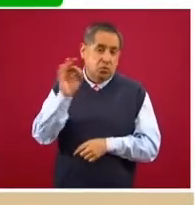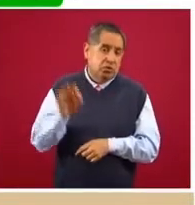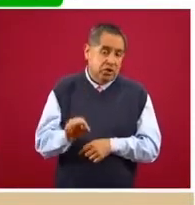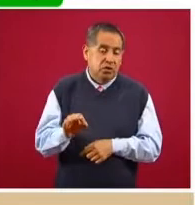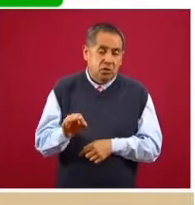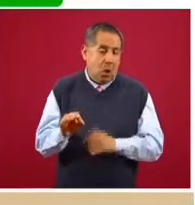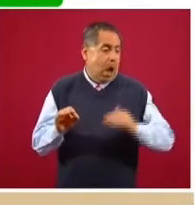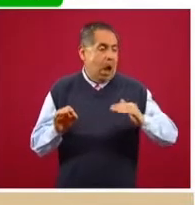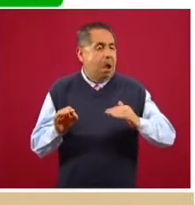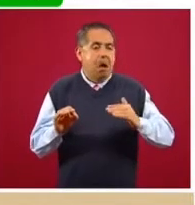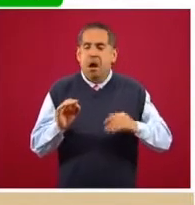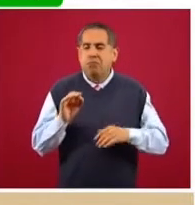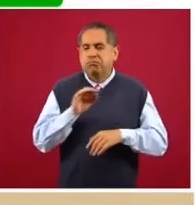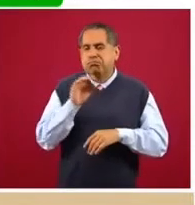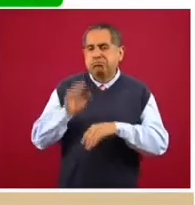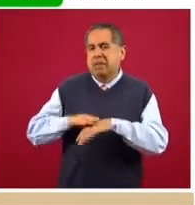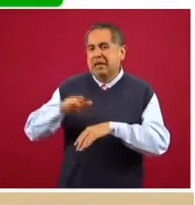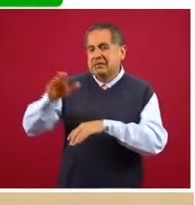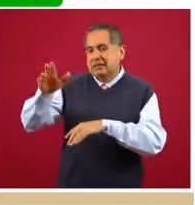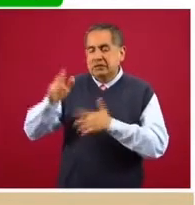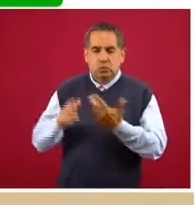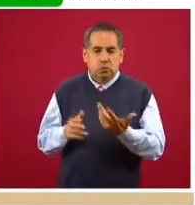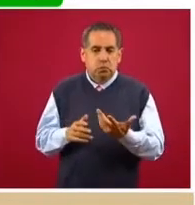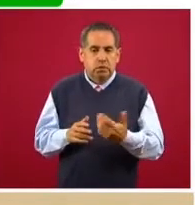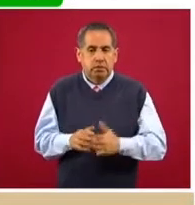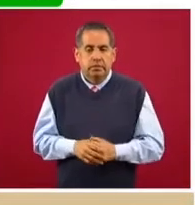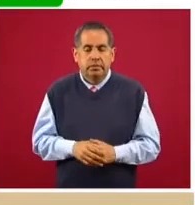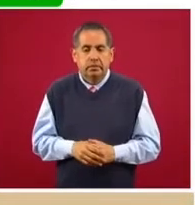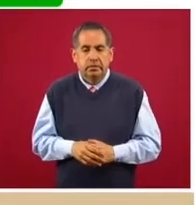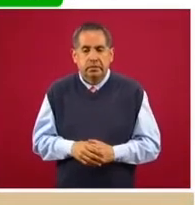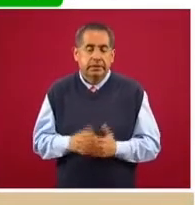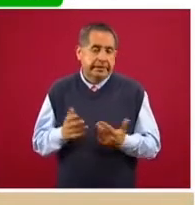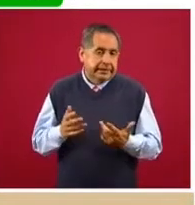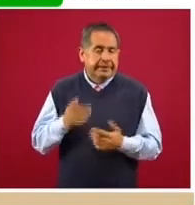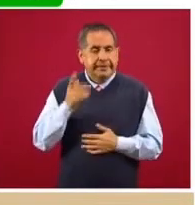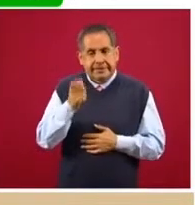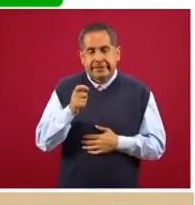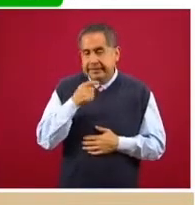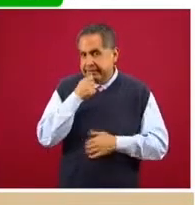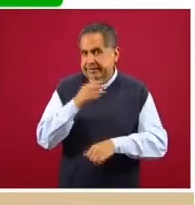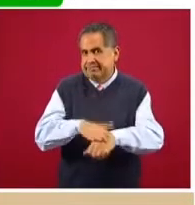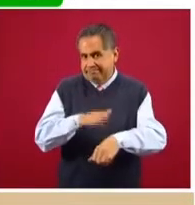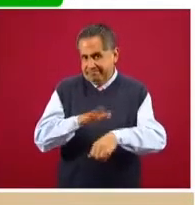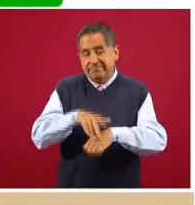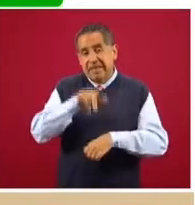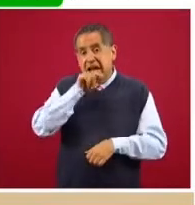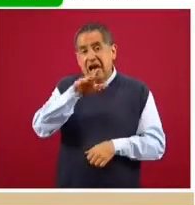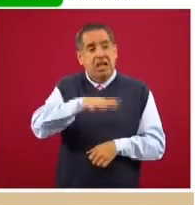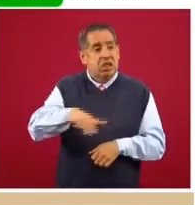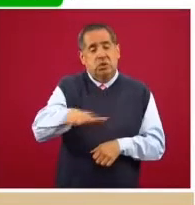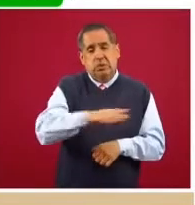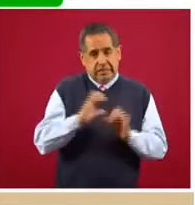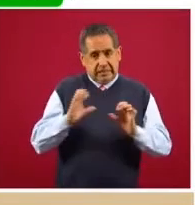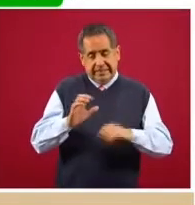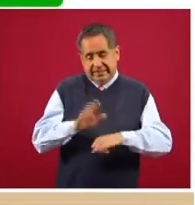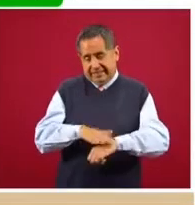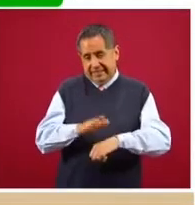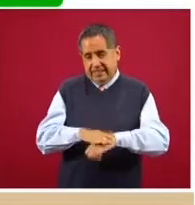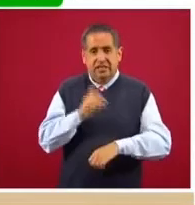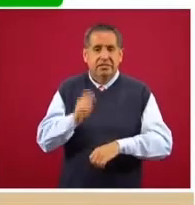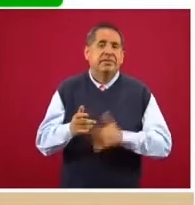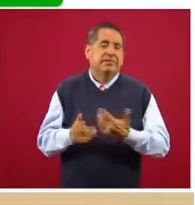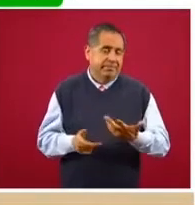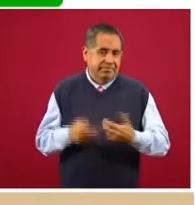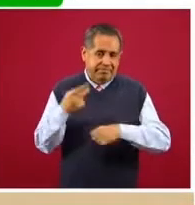la diferencial entre la semana 28 y 29. Entonces también es un llamado importante a la población de Jalisco, porque esto